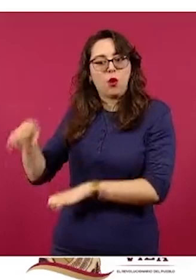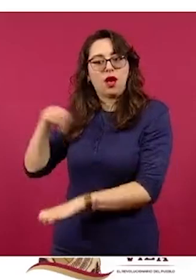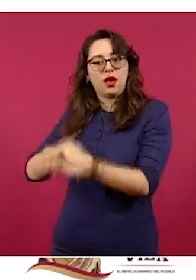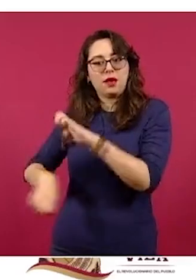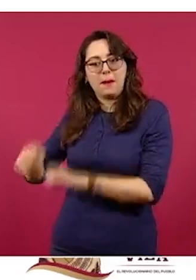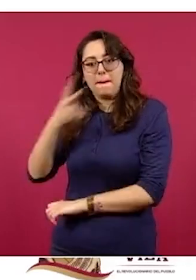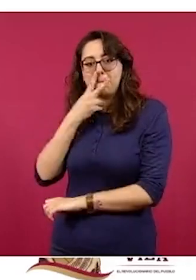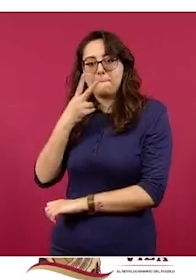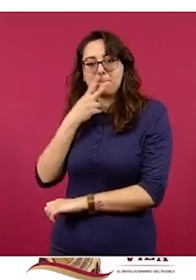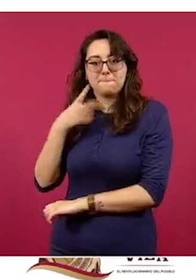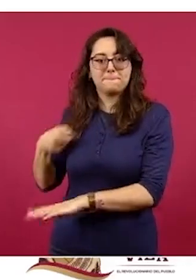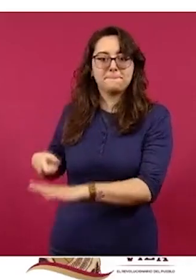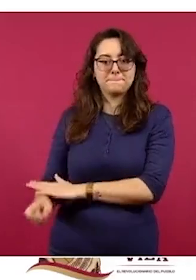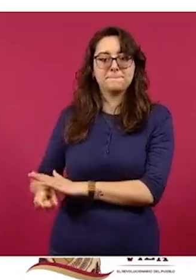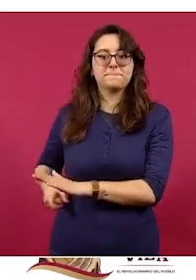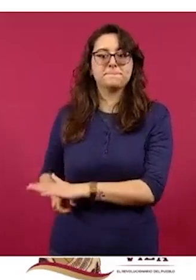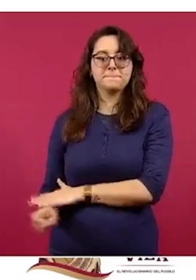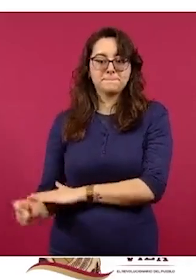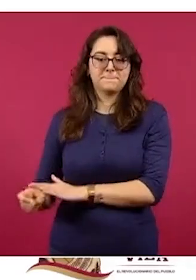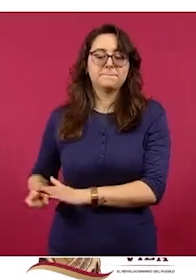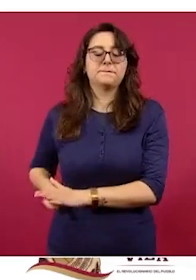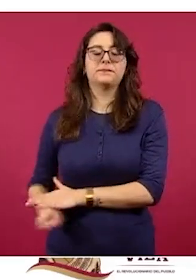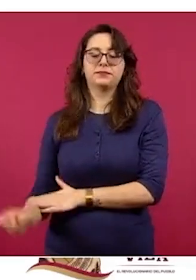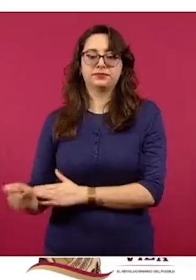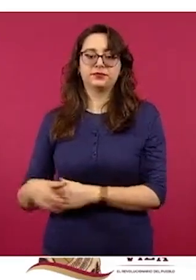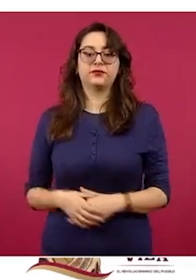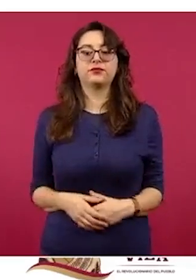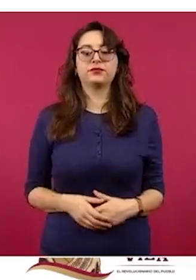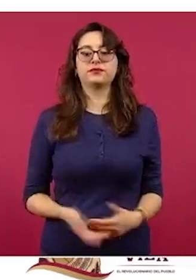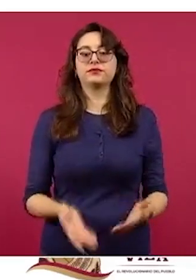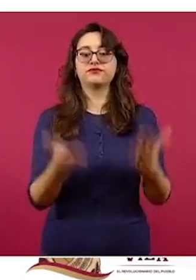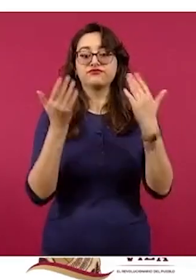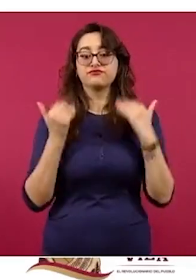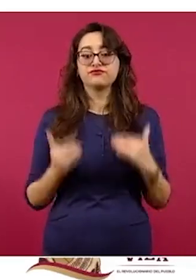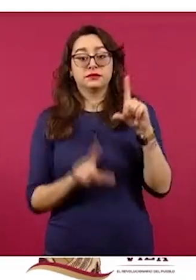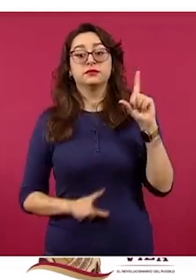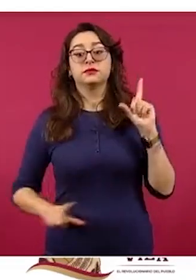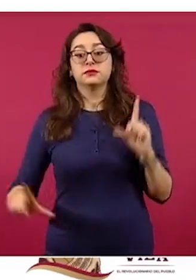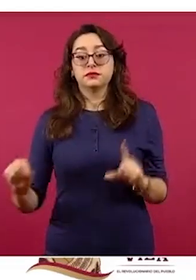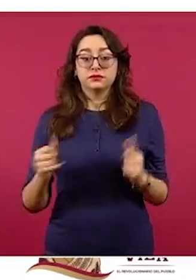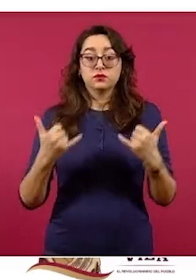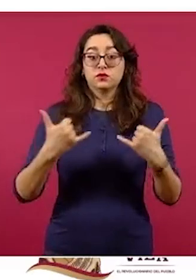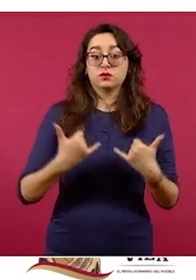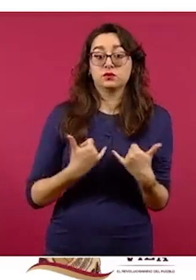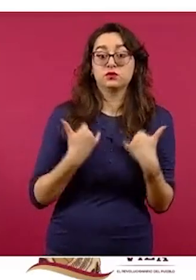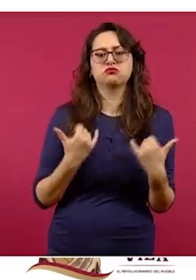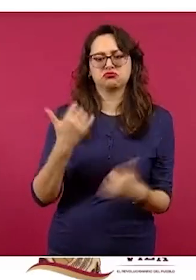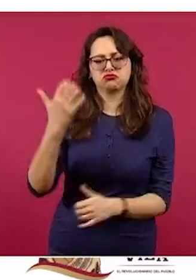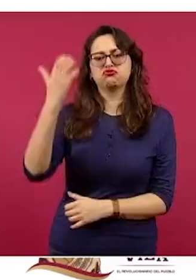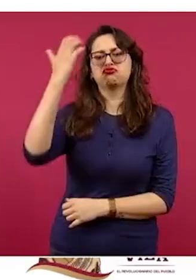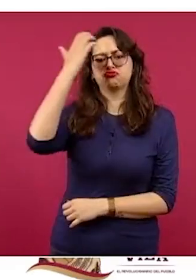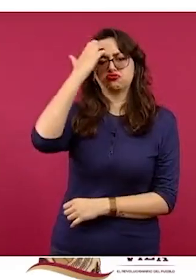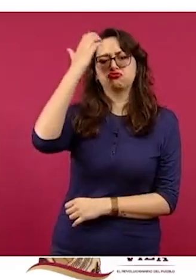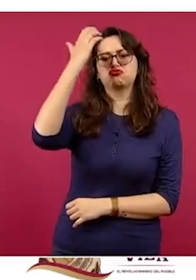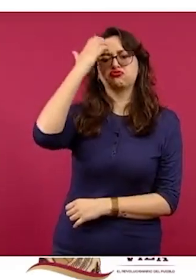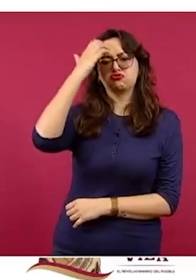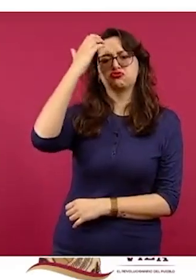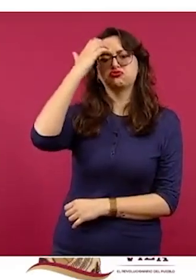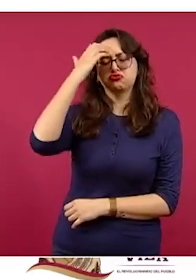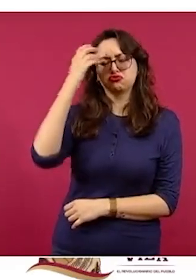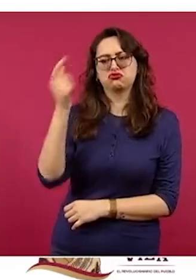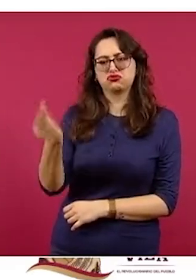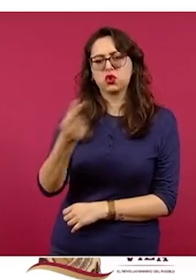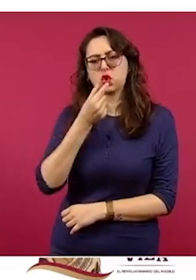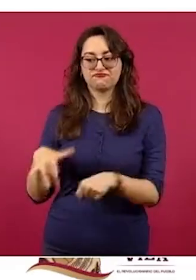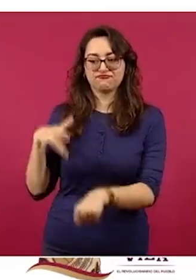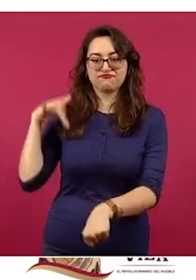esto. En México se estima que 45% de los adolescentes conocen que existen los vapeadores, pero 1.7 millones de